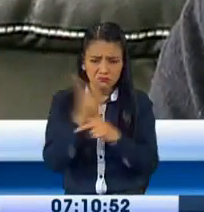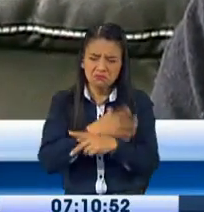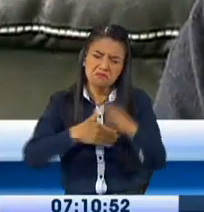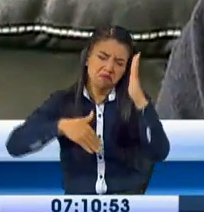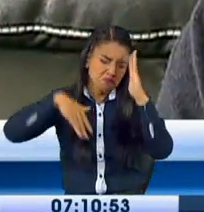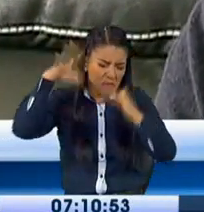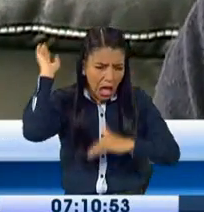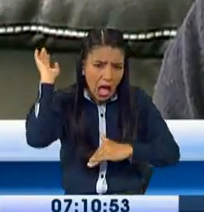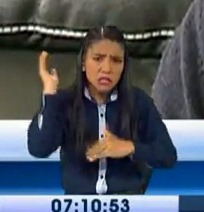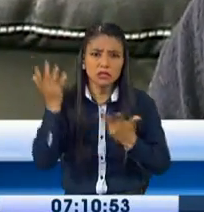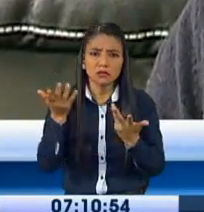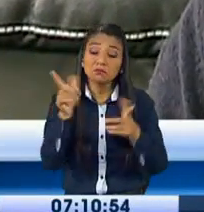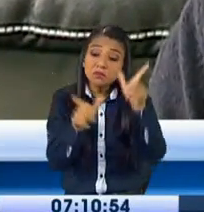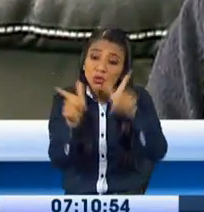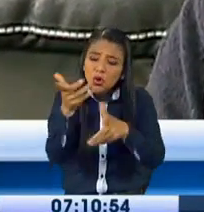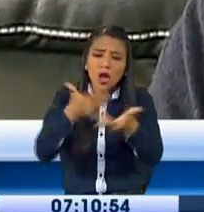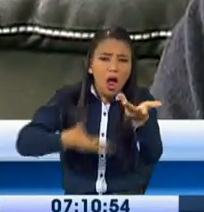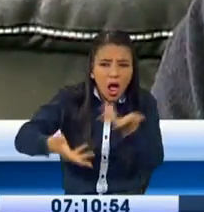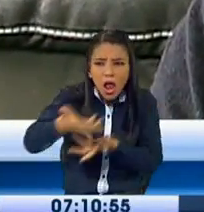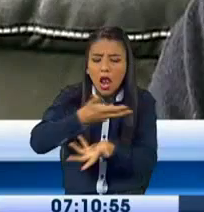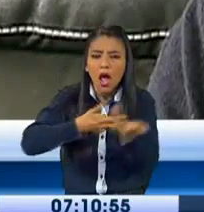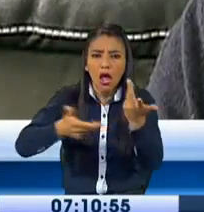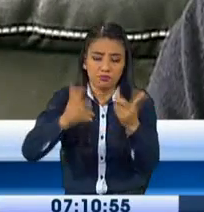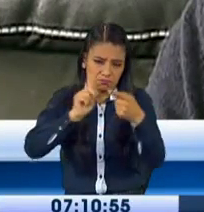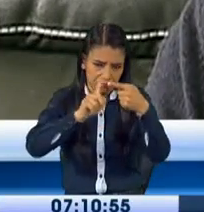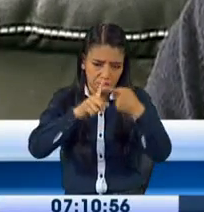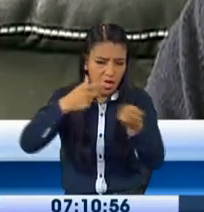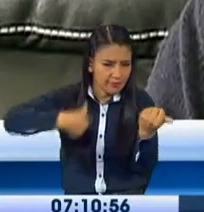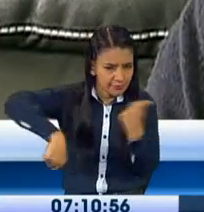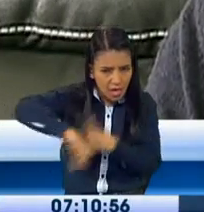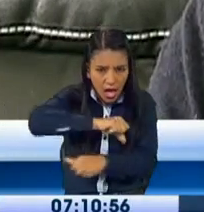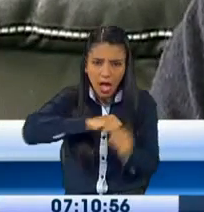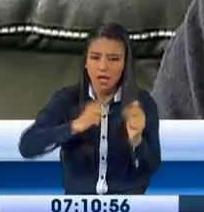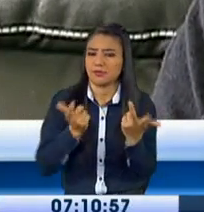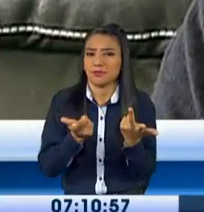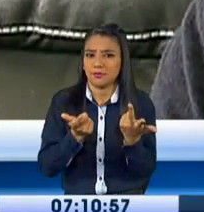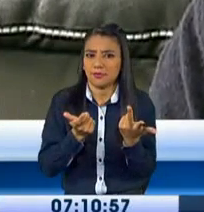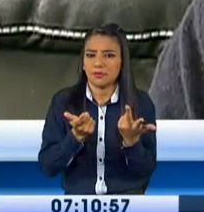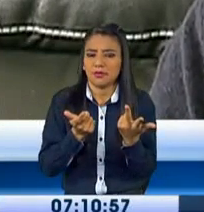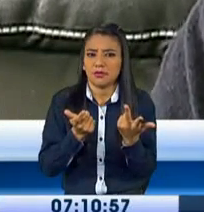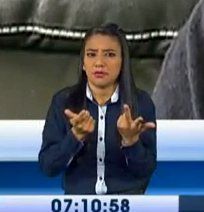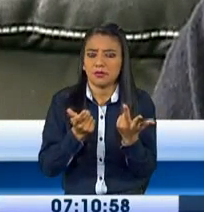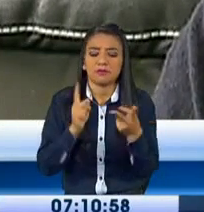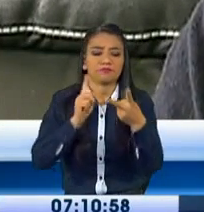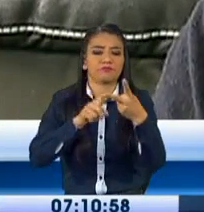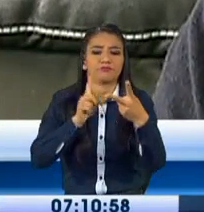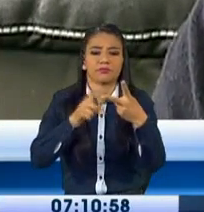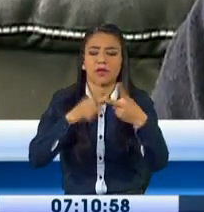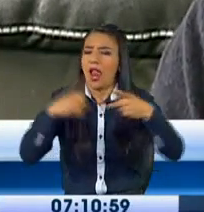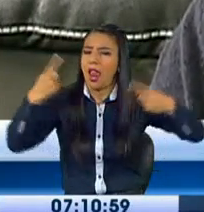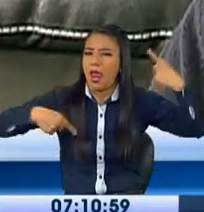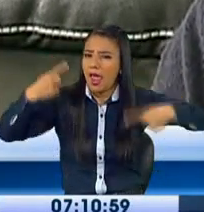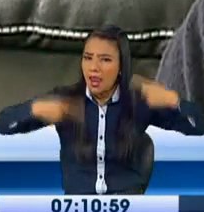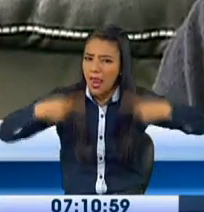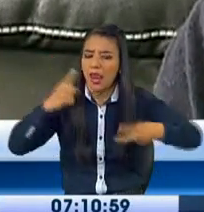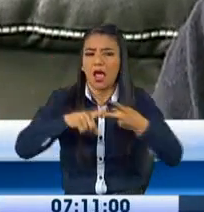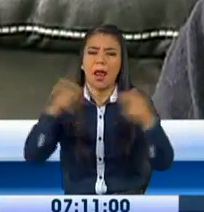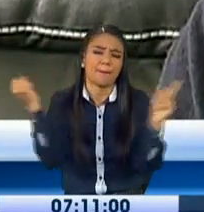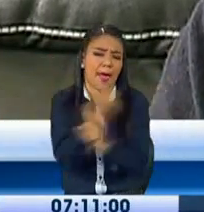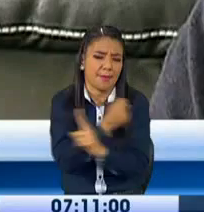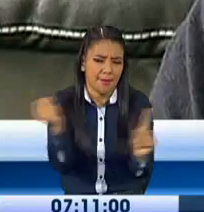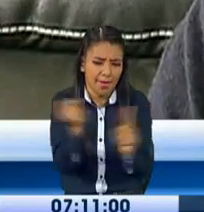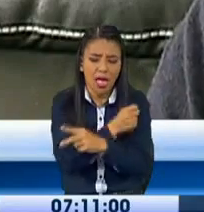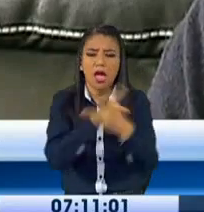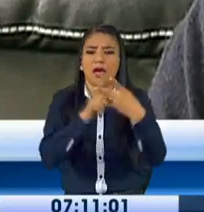por convivencia, esto es, venganza por convivencia ciudadana, riñas, violencia